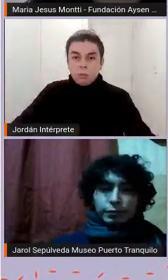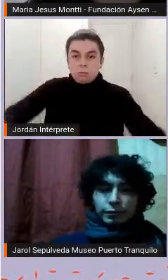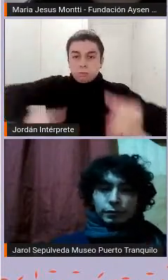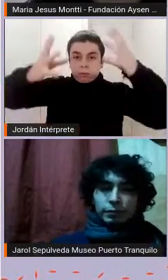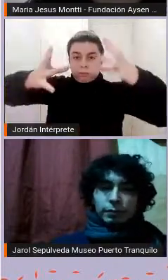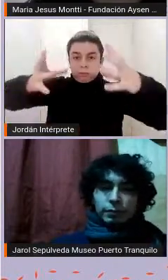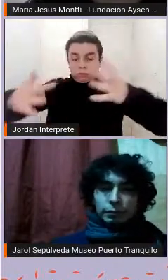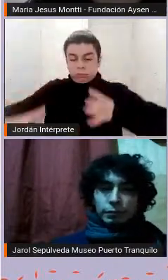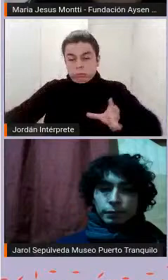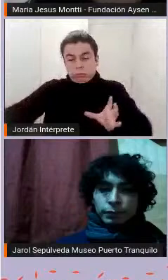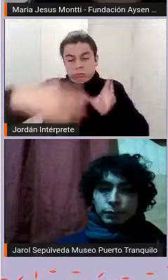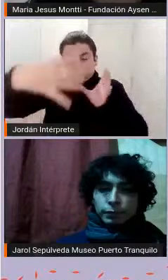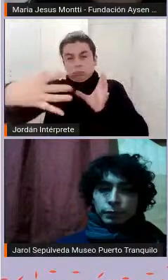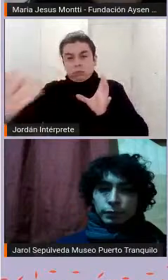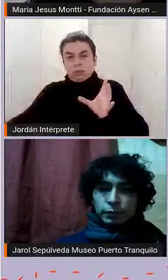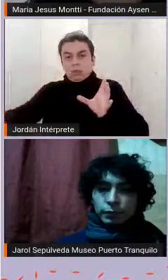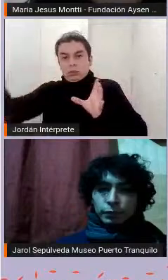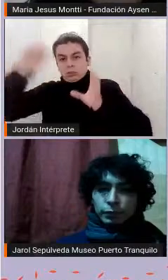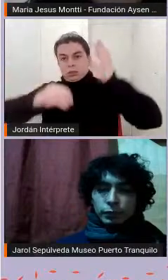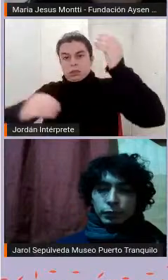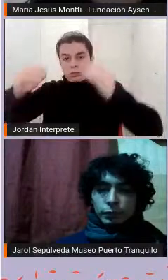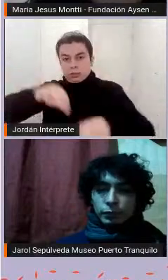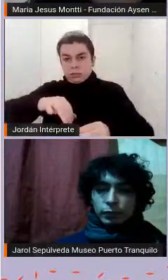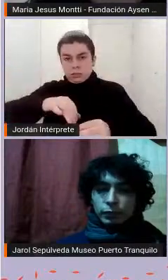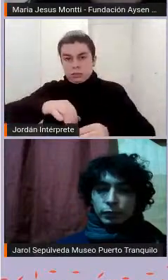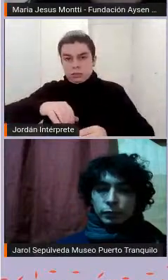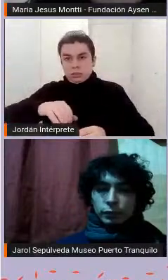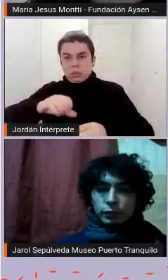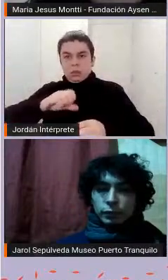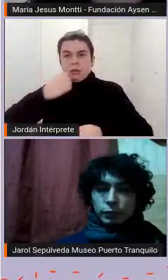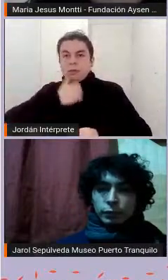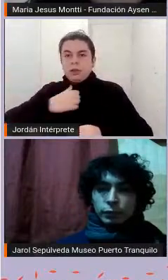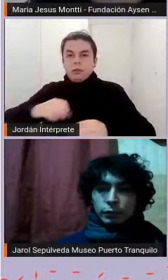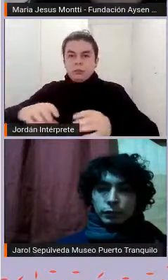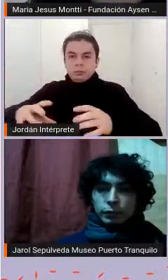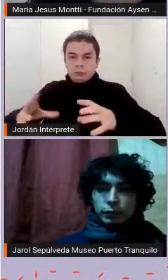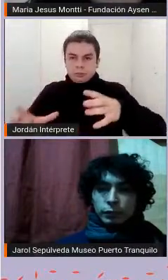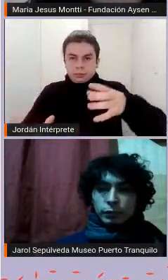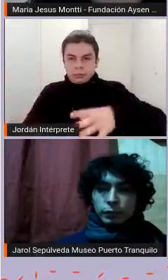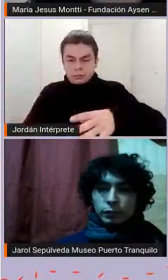parte de abajo y sostener la cabeza arriba de los tambores.